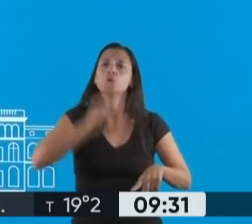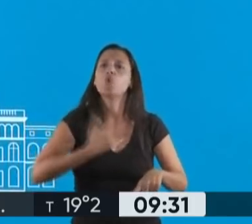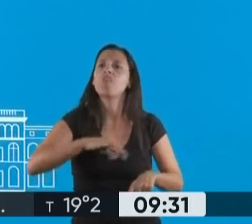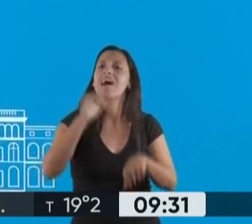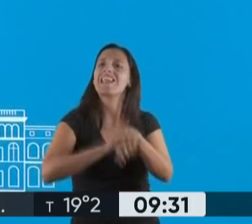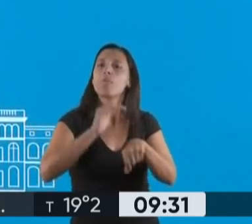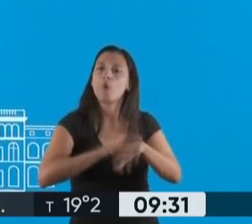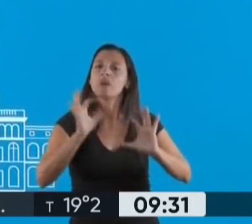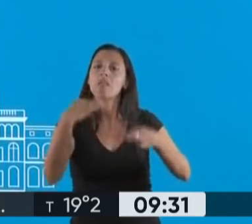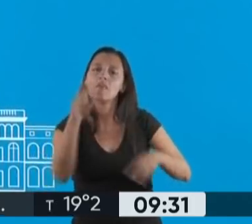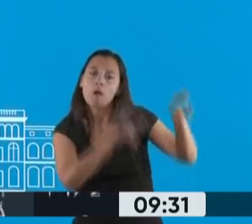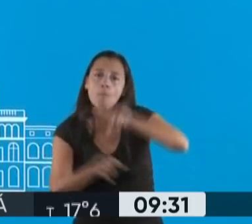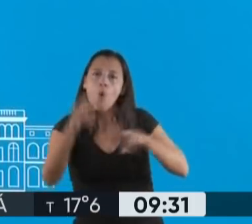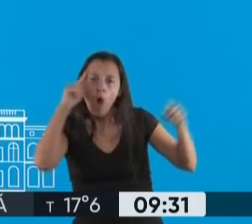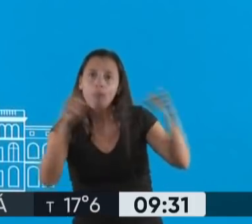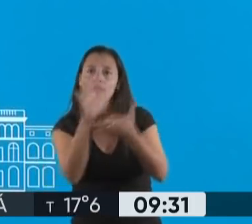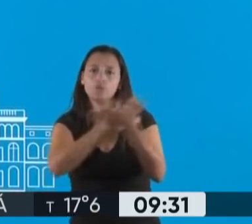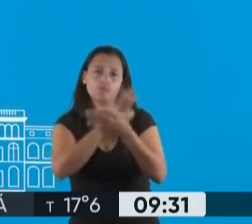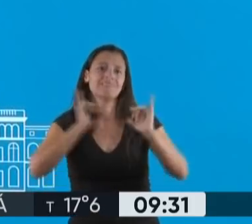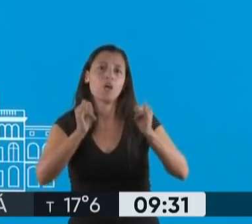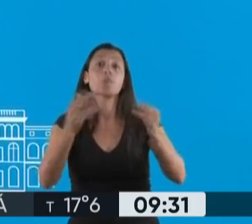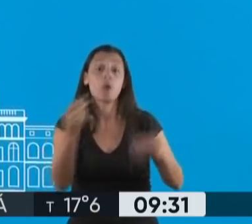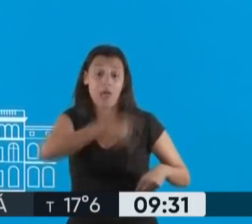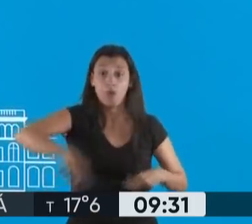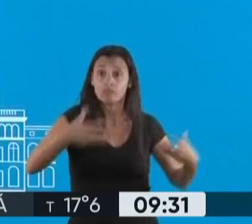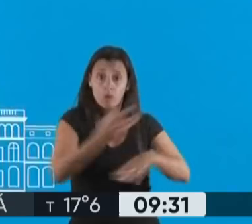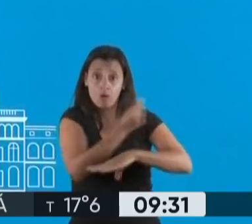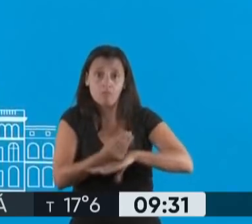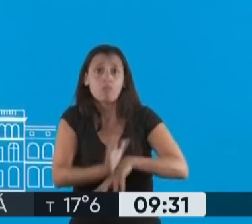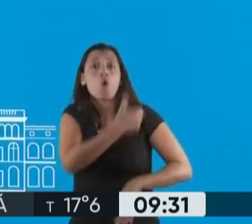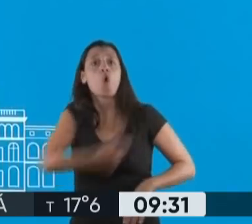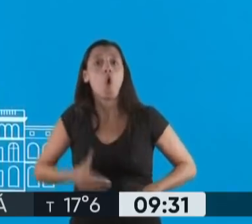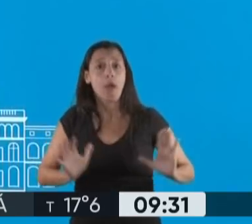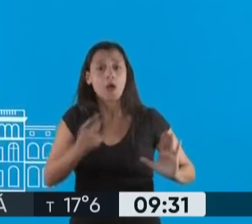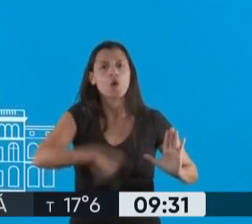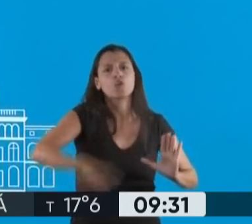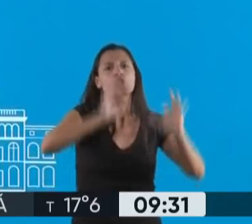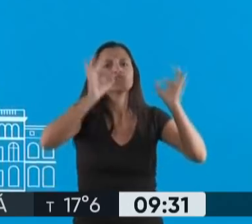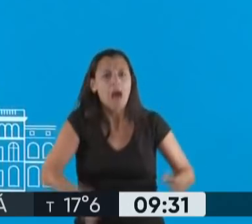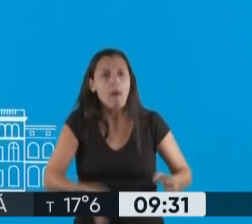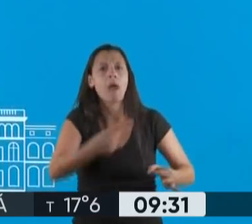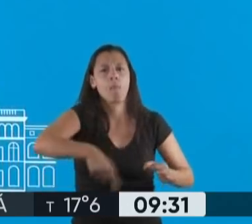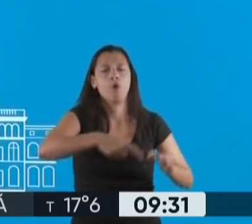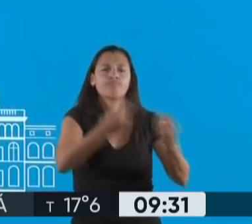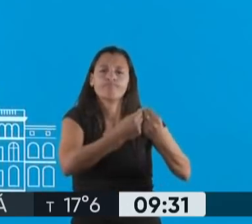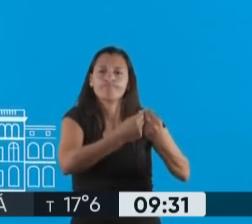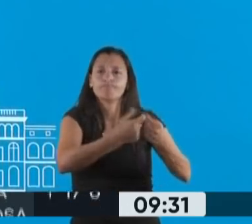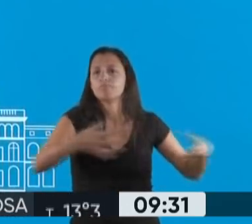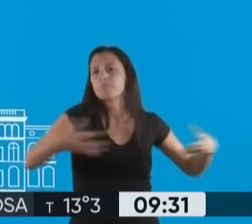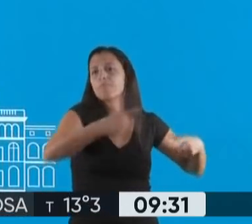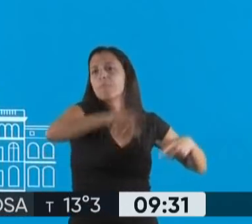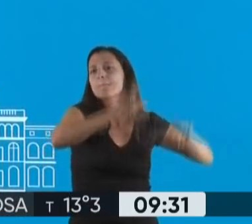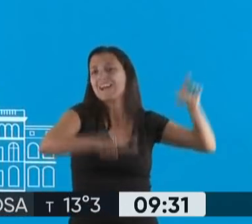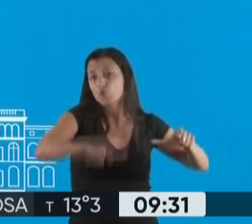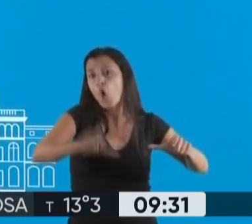institucional de resolver, porque en este momento somos gobierno. Así que entendemos que la enorme mayoría no solo